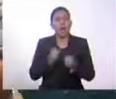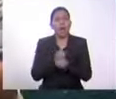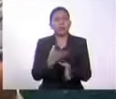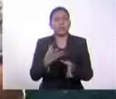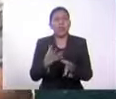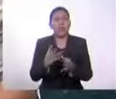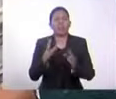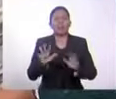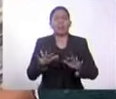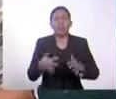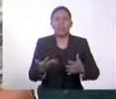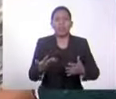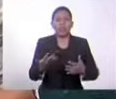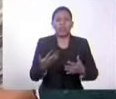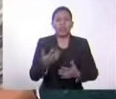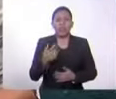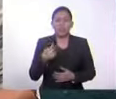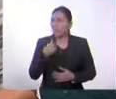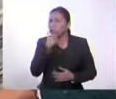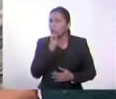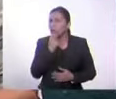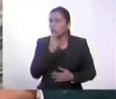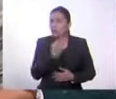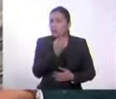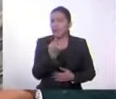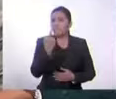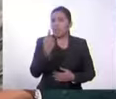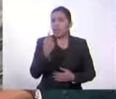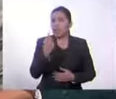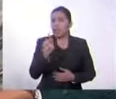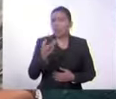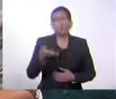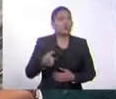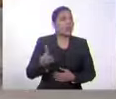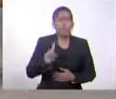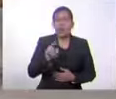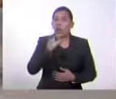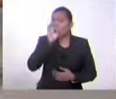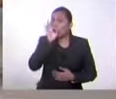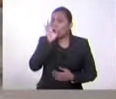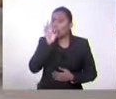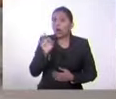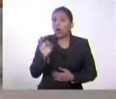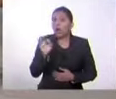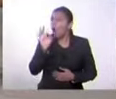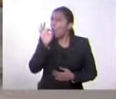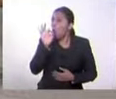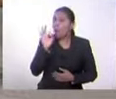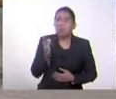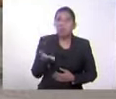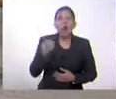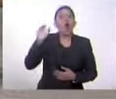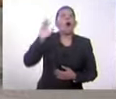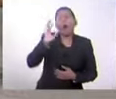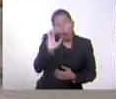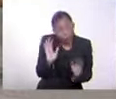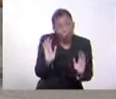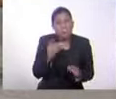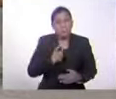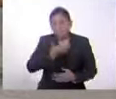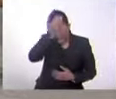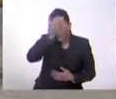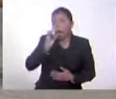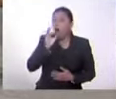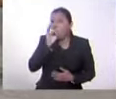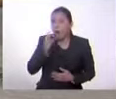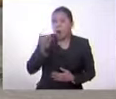si tendríamos ahí que desmentir, pero es la falta de uso de preservativo o si se usa el mal uso del preservativo, que genera